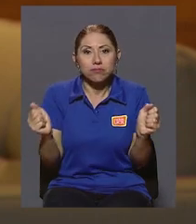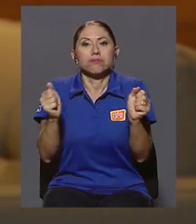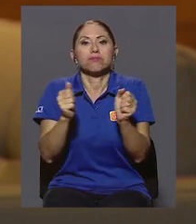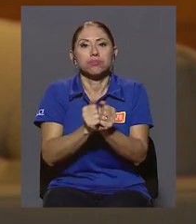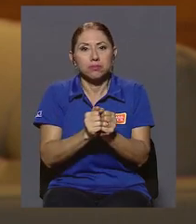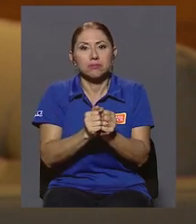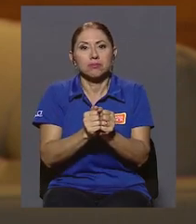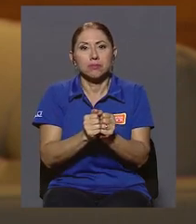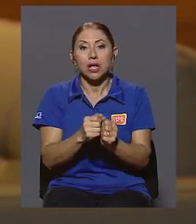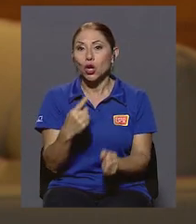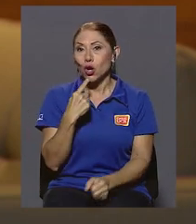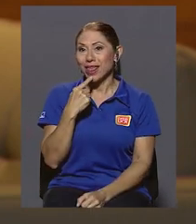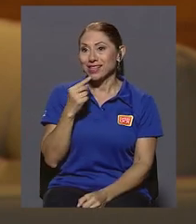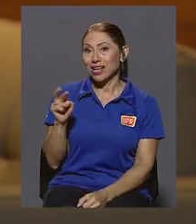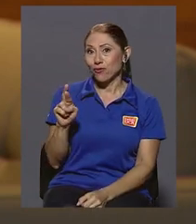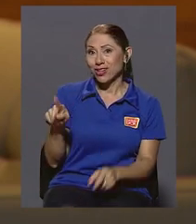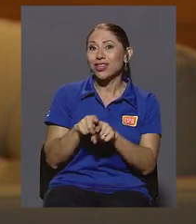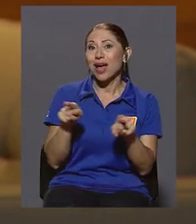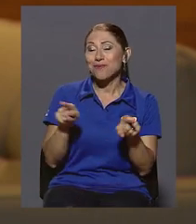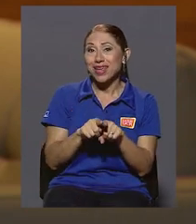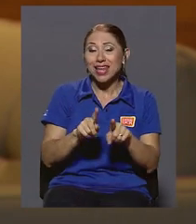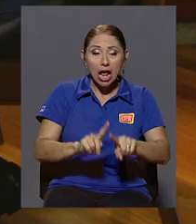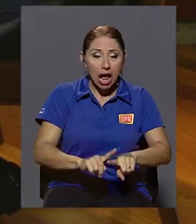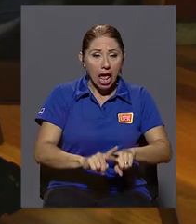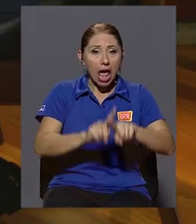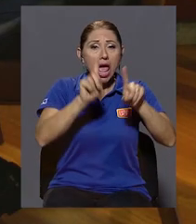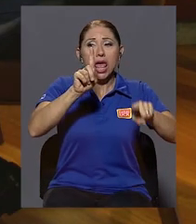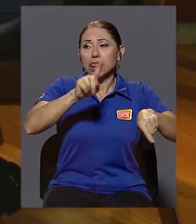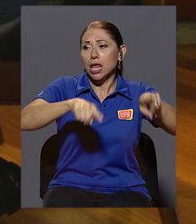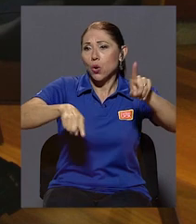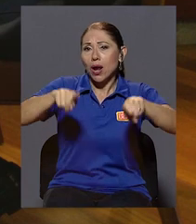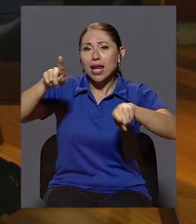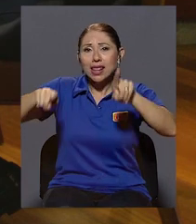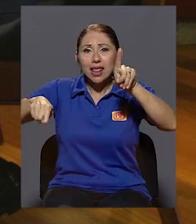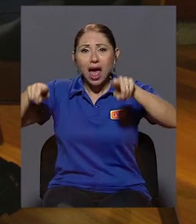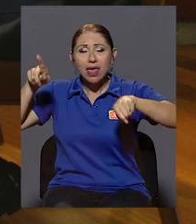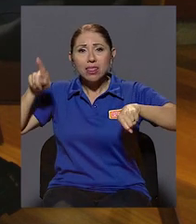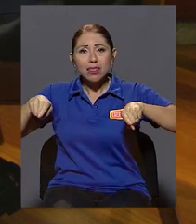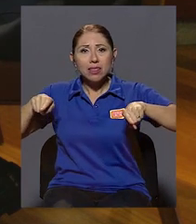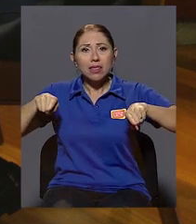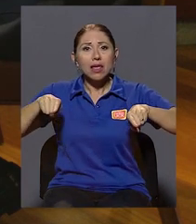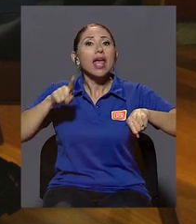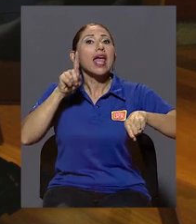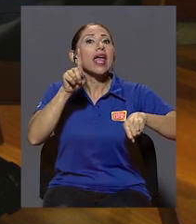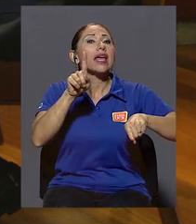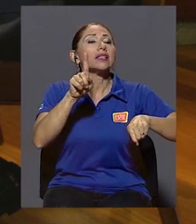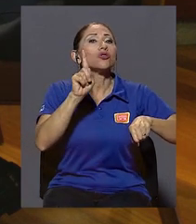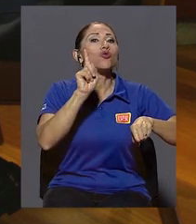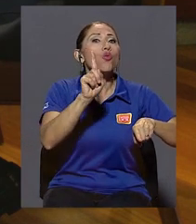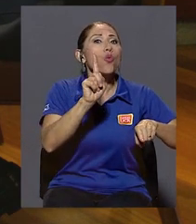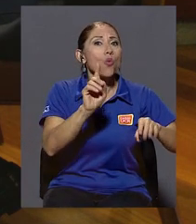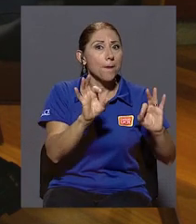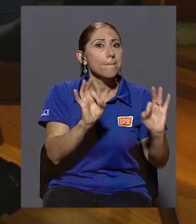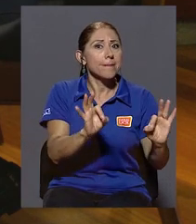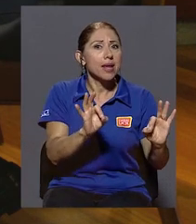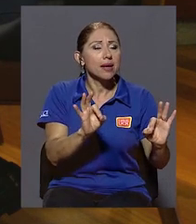Y esto que marcaba Roberto también, la heterogeneidad requiere, que es un bien, no